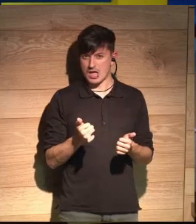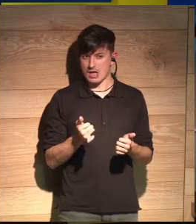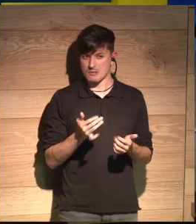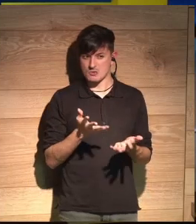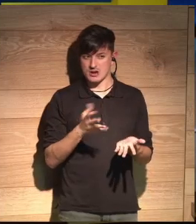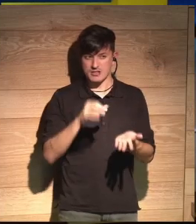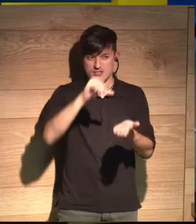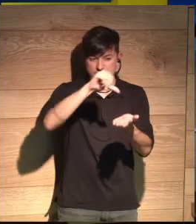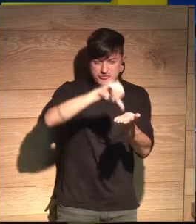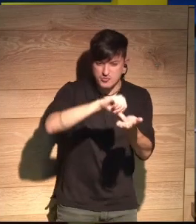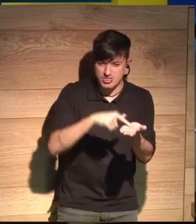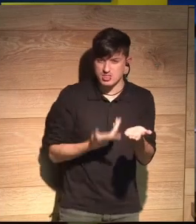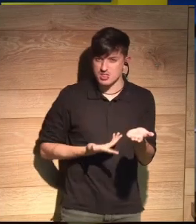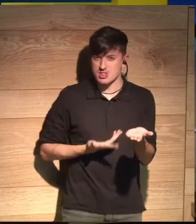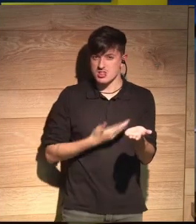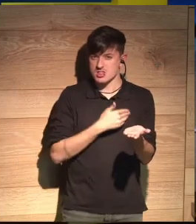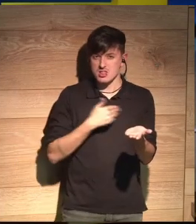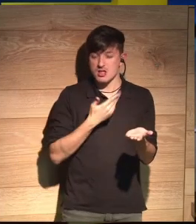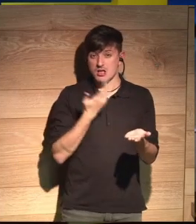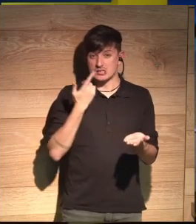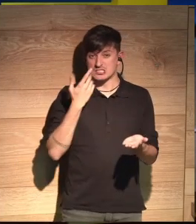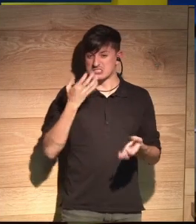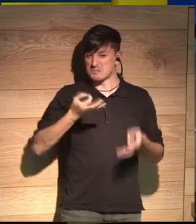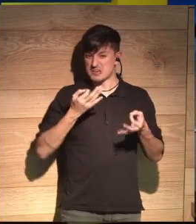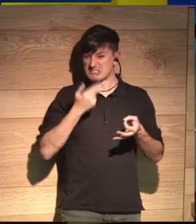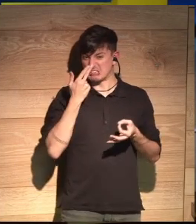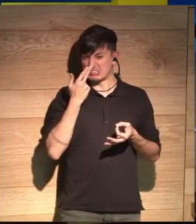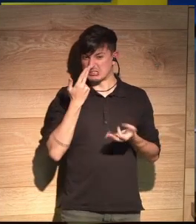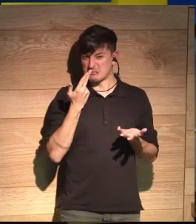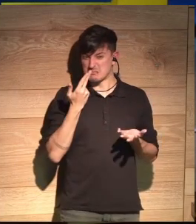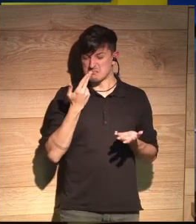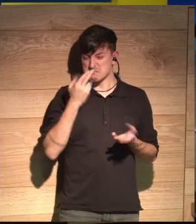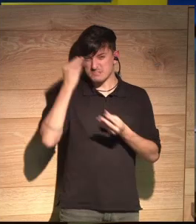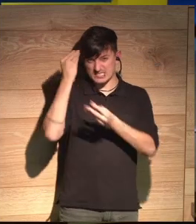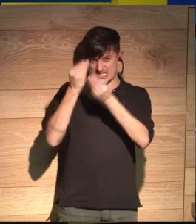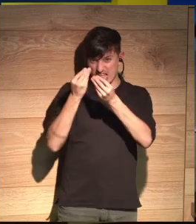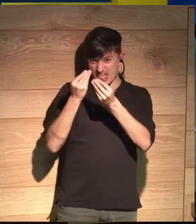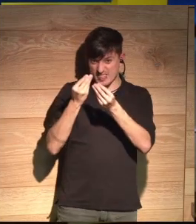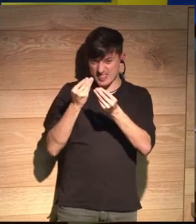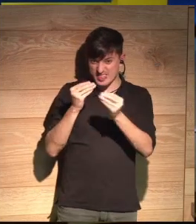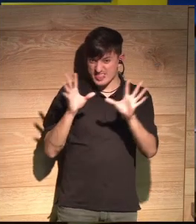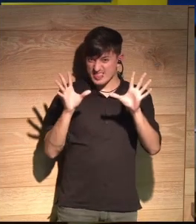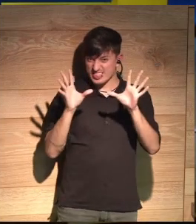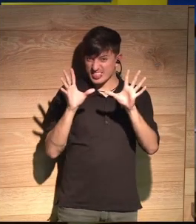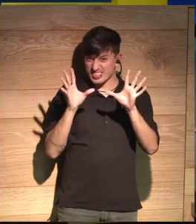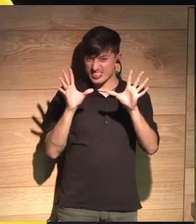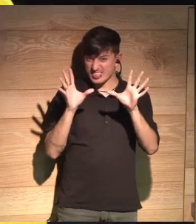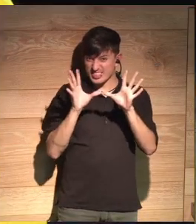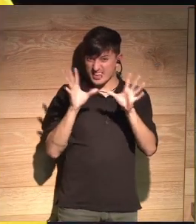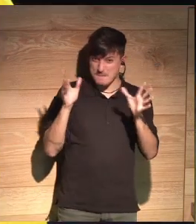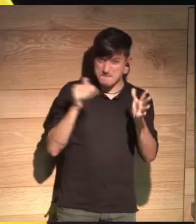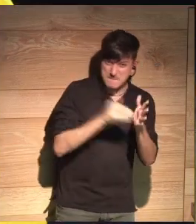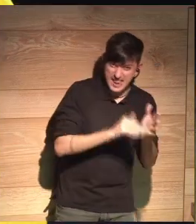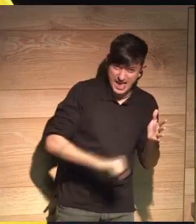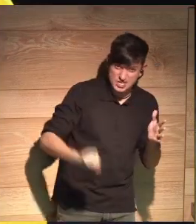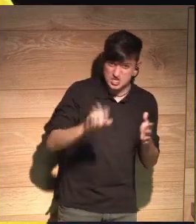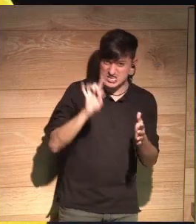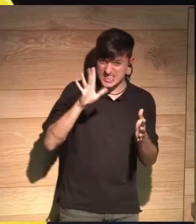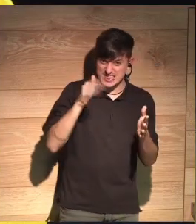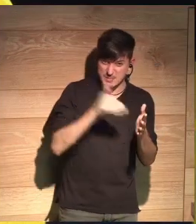y hay siempre es interesante de pensar que no diez ciudades hace diez mil años hay diez mil años al quince mil años